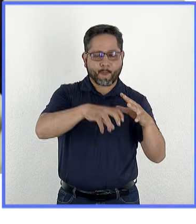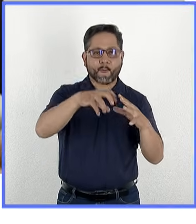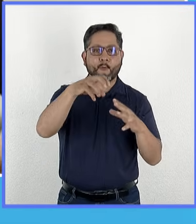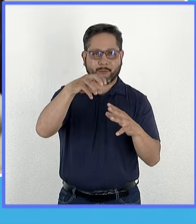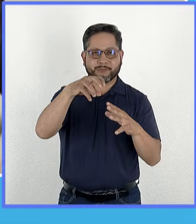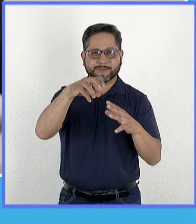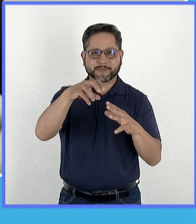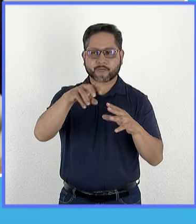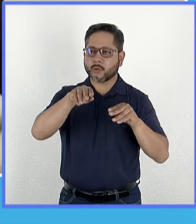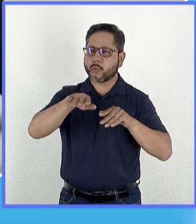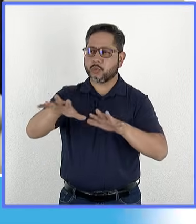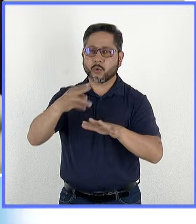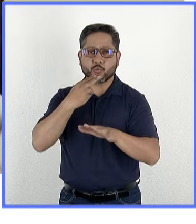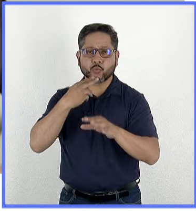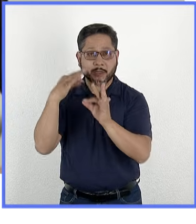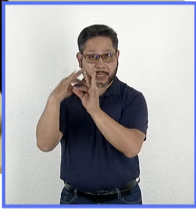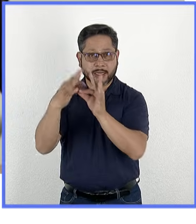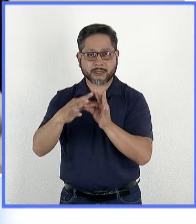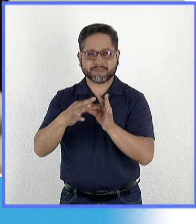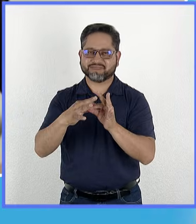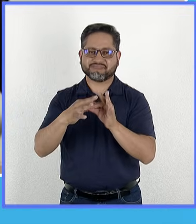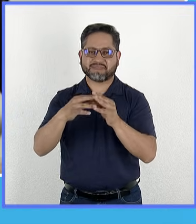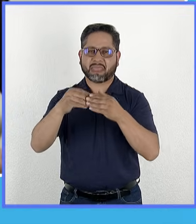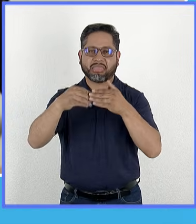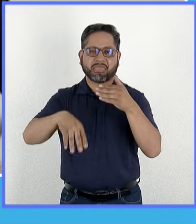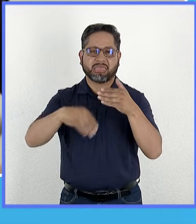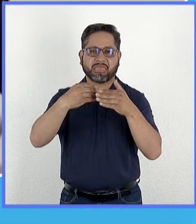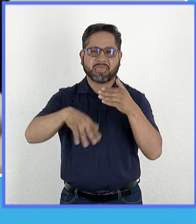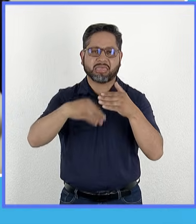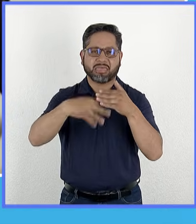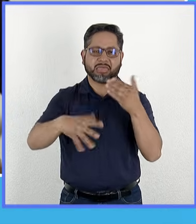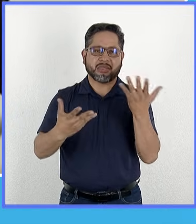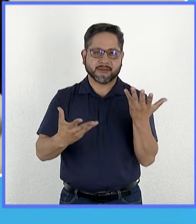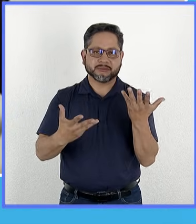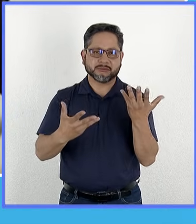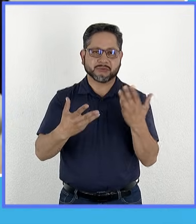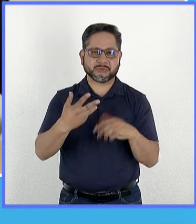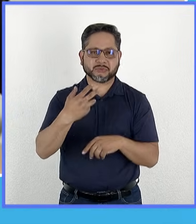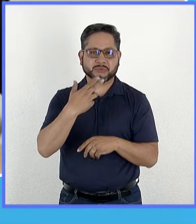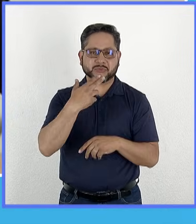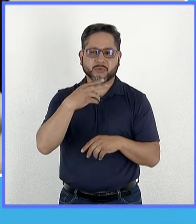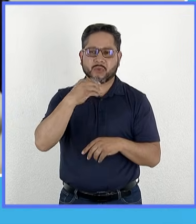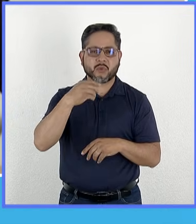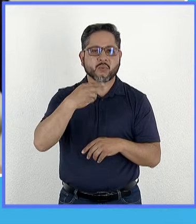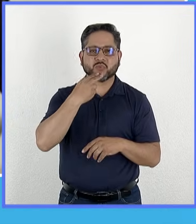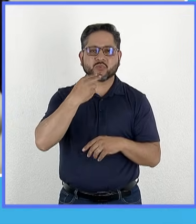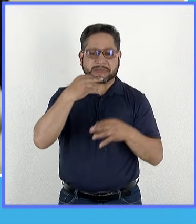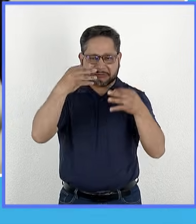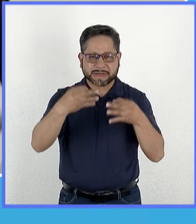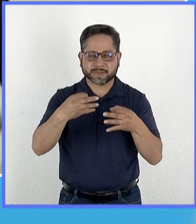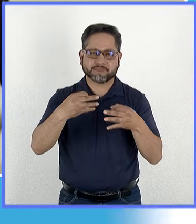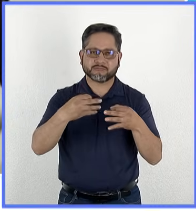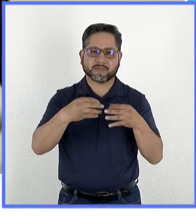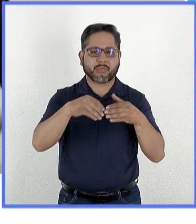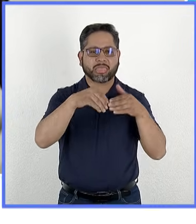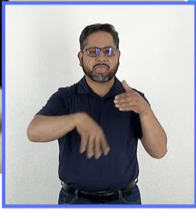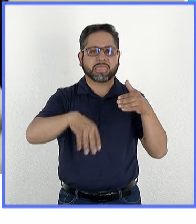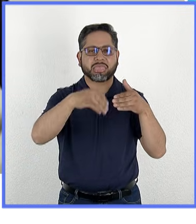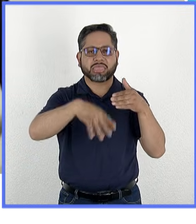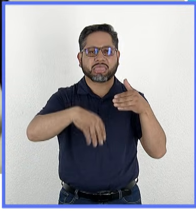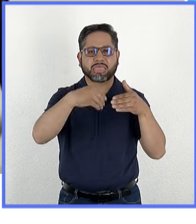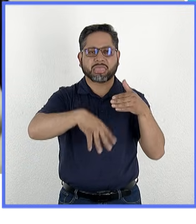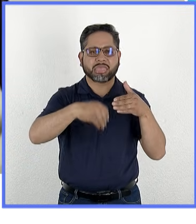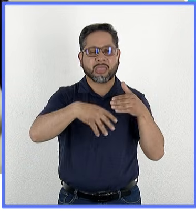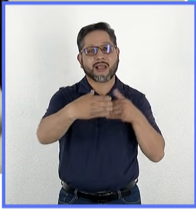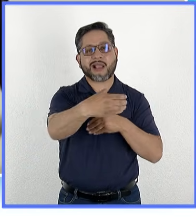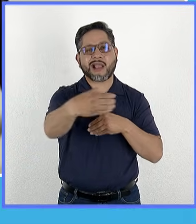Y de estos volúmenes es donde estamos obteniendo el agua necesaria para el acueducto, específicamente de la que se desperdicia en este momento